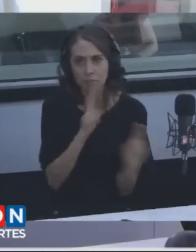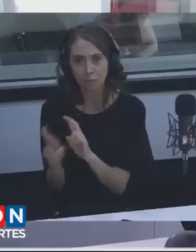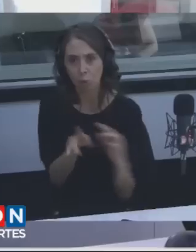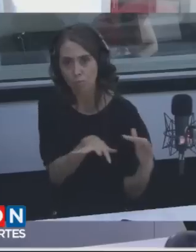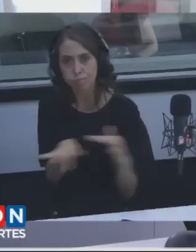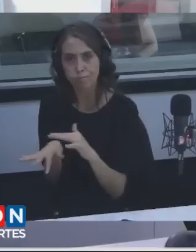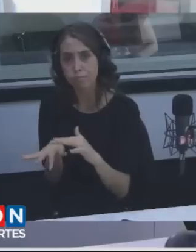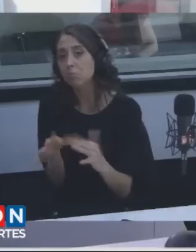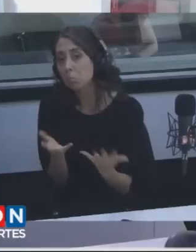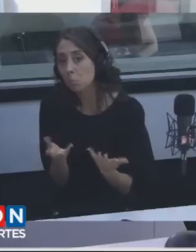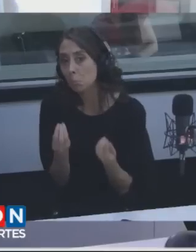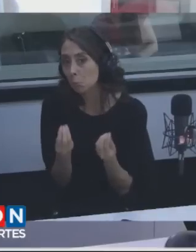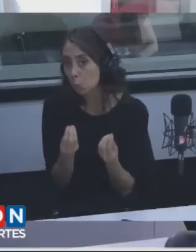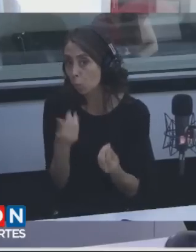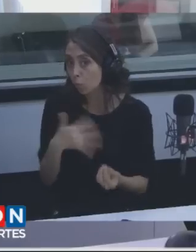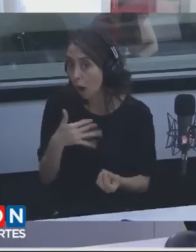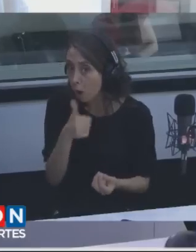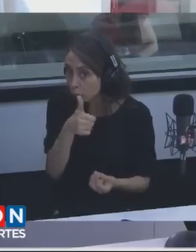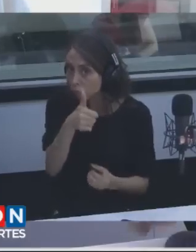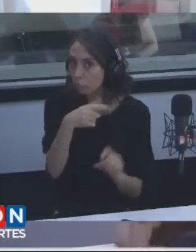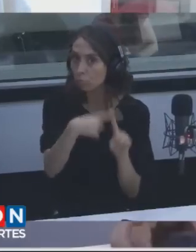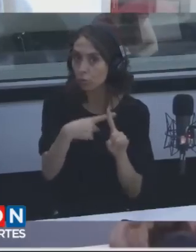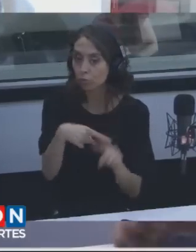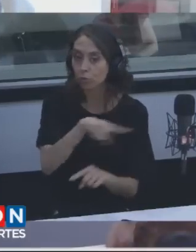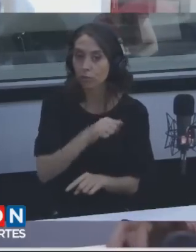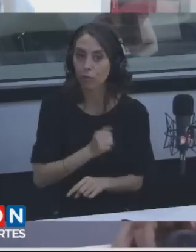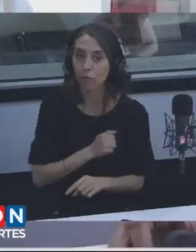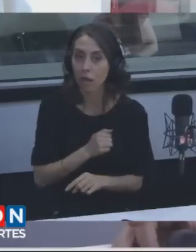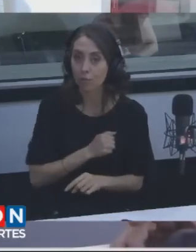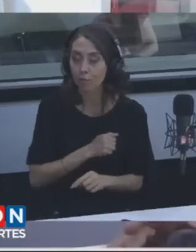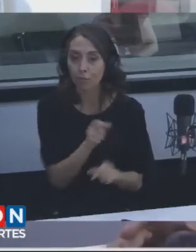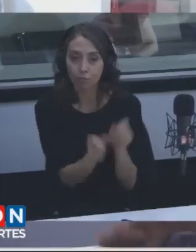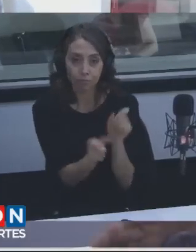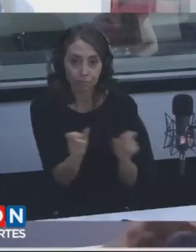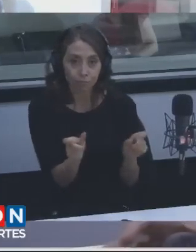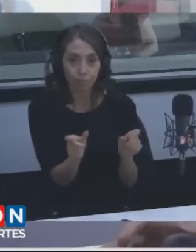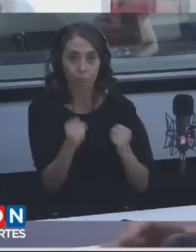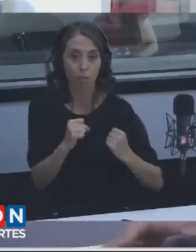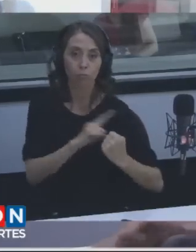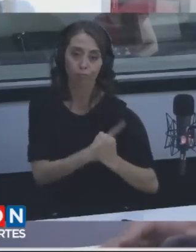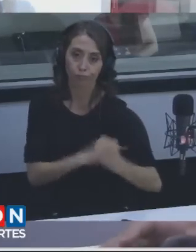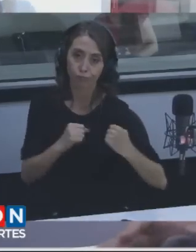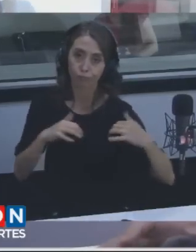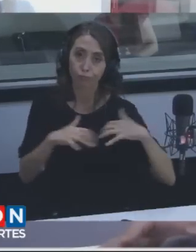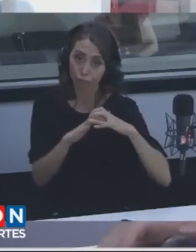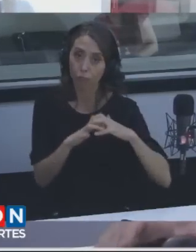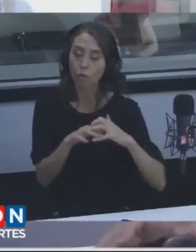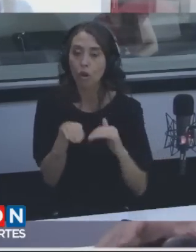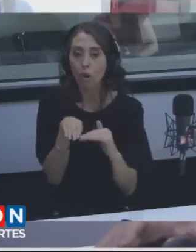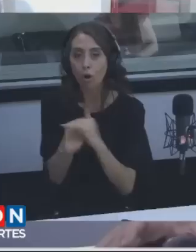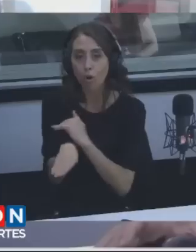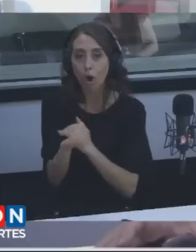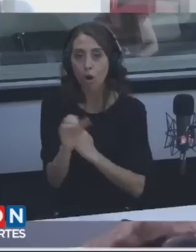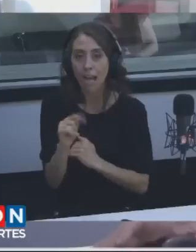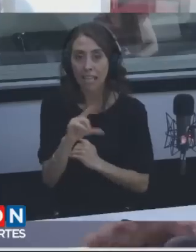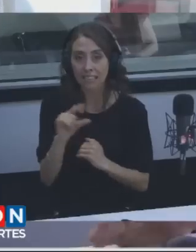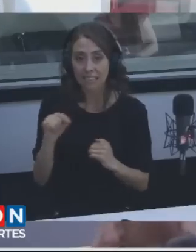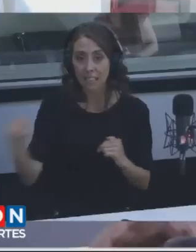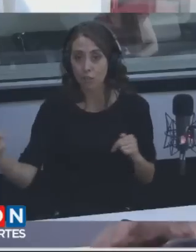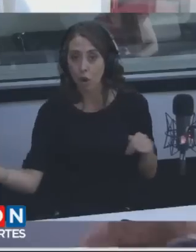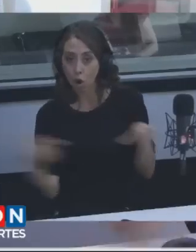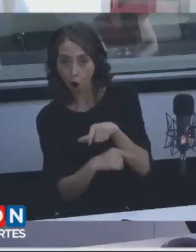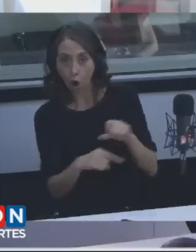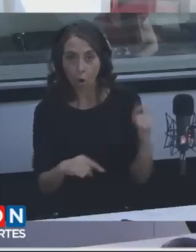muy, muy valorable, muy positivo, y a ellos además le los refuerza mucho. El gol de Castillo, el 1-1, y